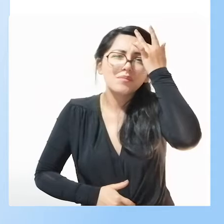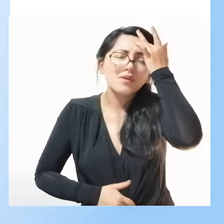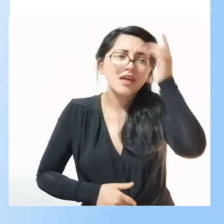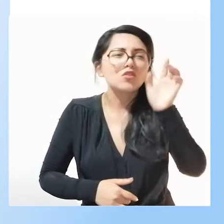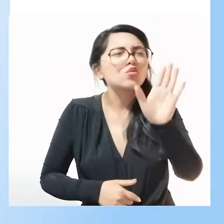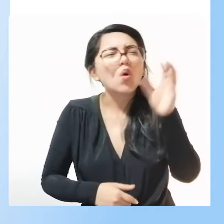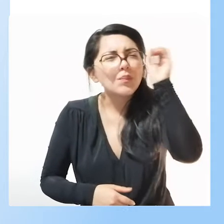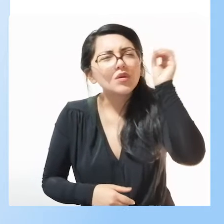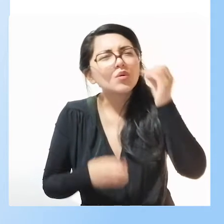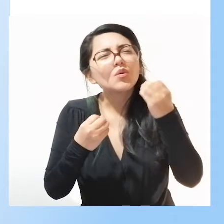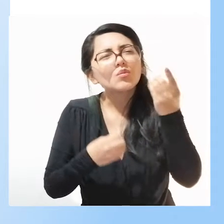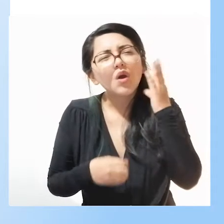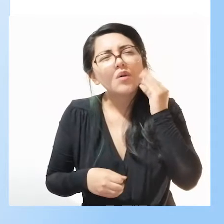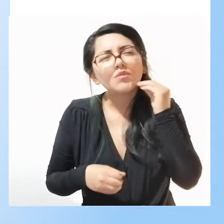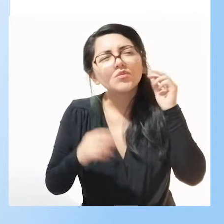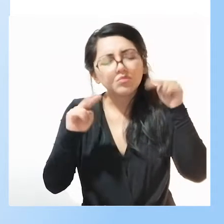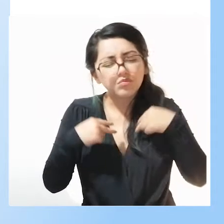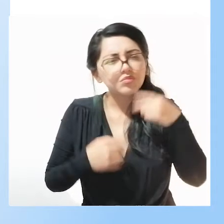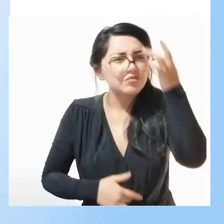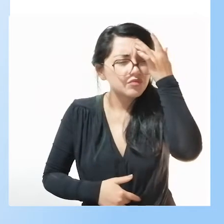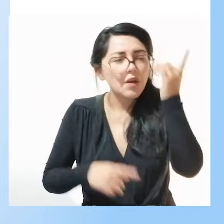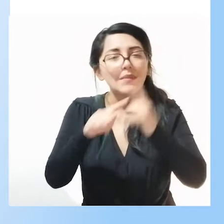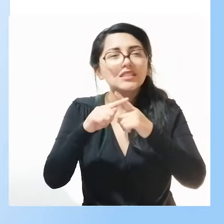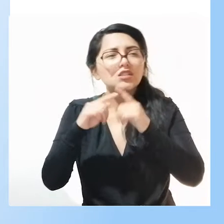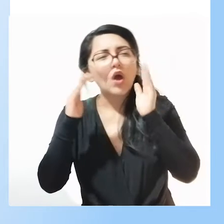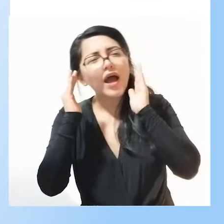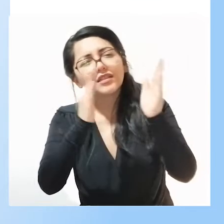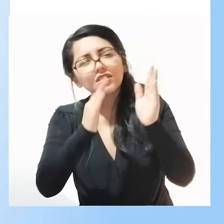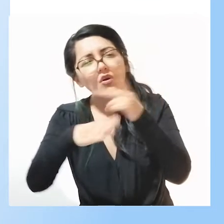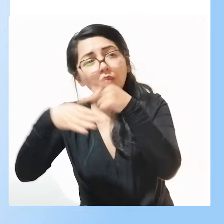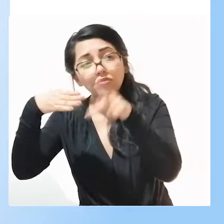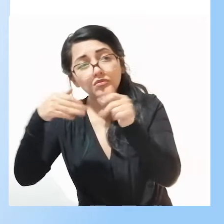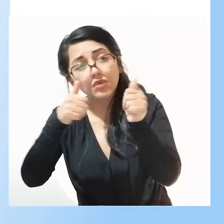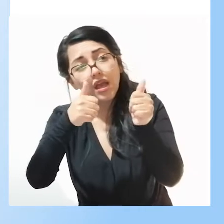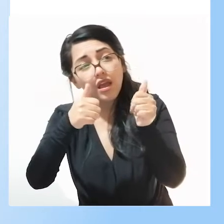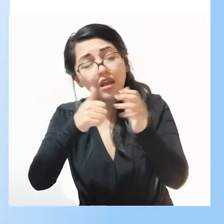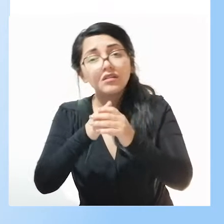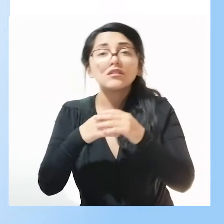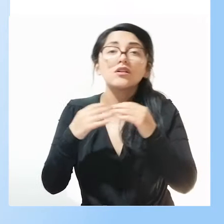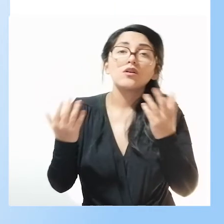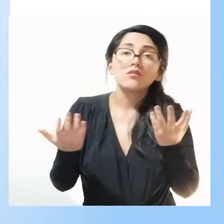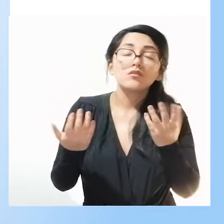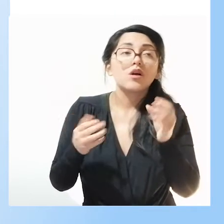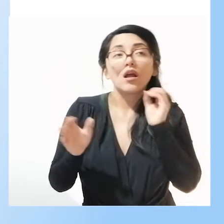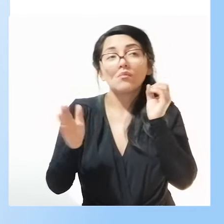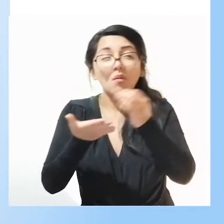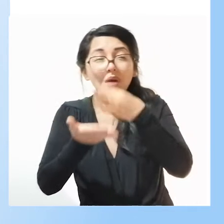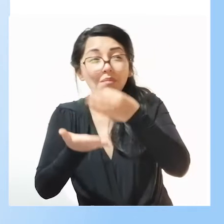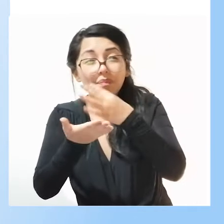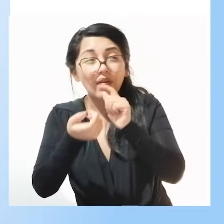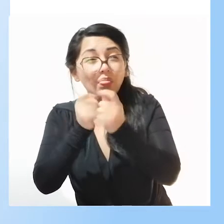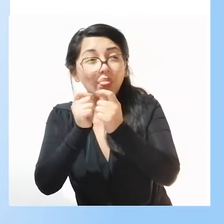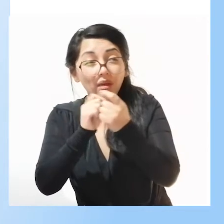que recibe. Y aquí incluimos la atención sanitaria, por ejemplo, los efectos, los cambios debidos al tratamiento,